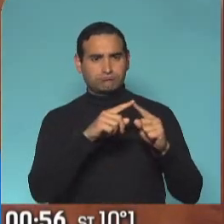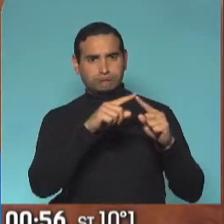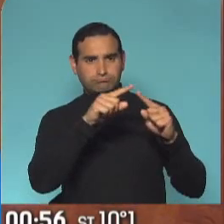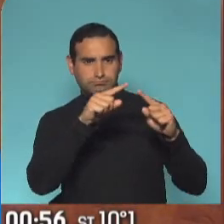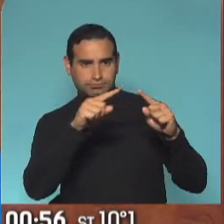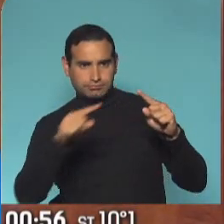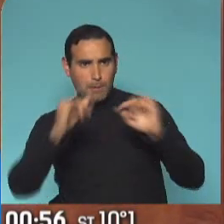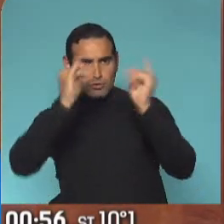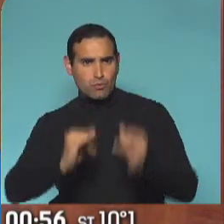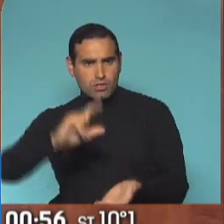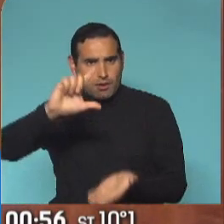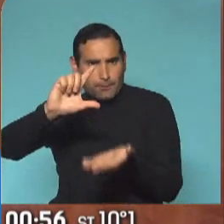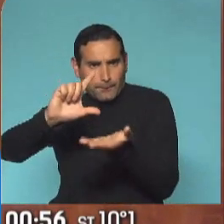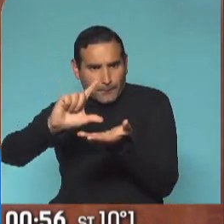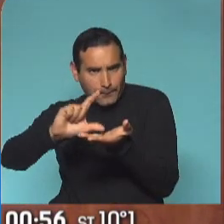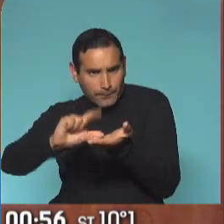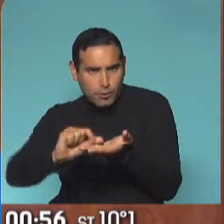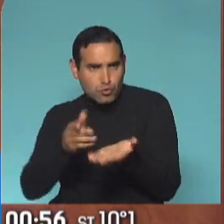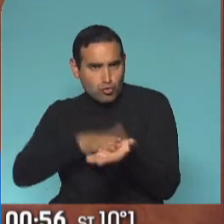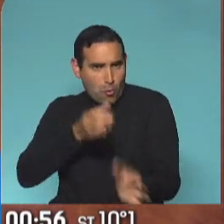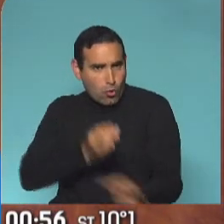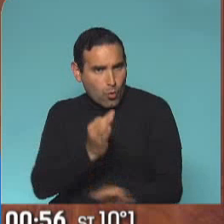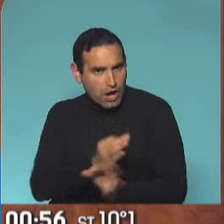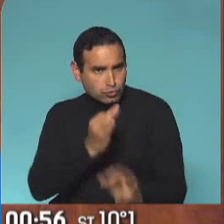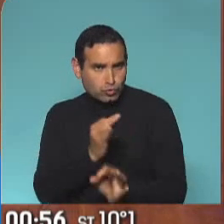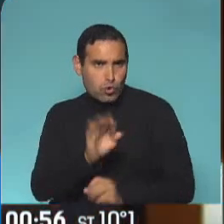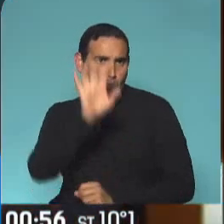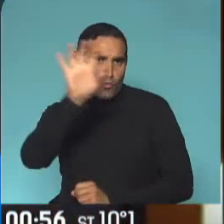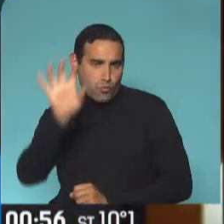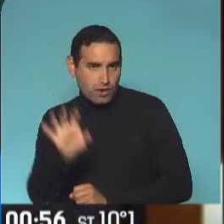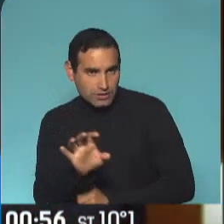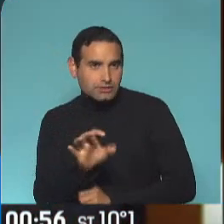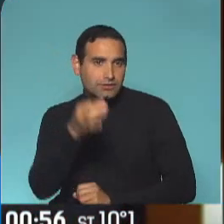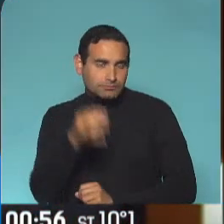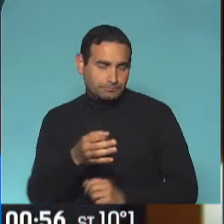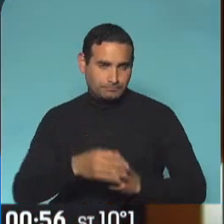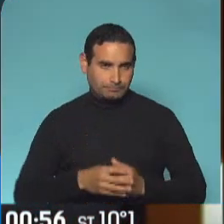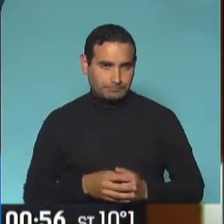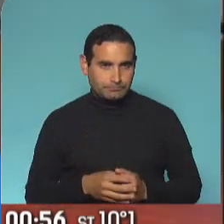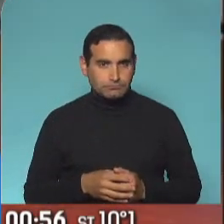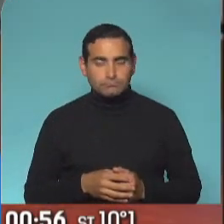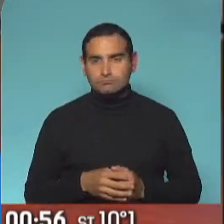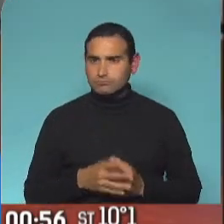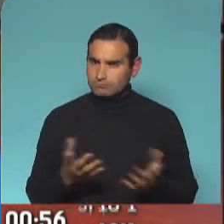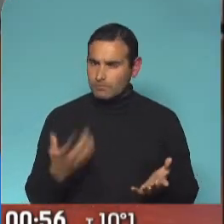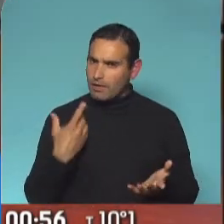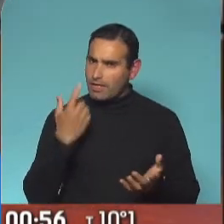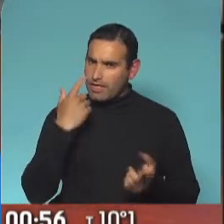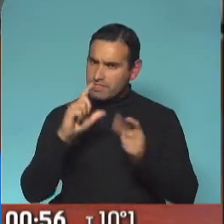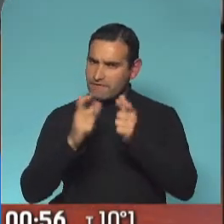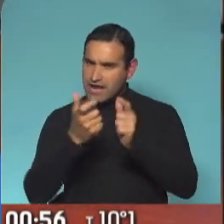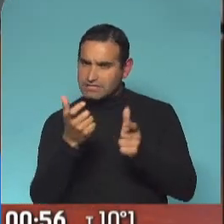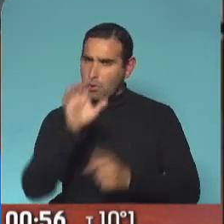la reducción del presupuesto educativo nacional y provincial, lo que se define como consolidado, digamos. Claro. Ahora, hay diferencias